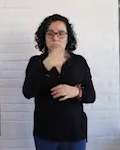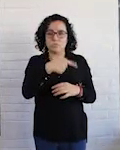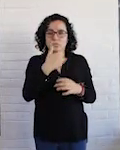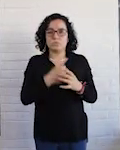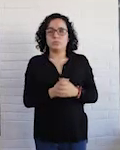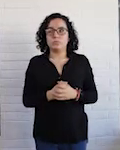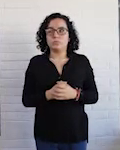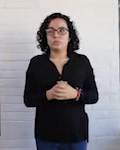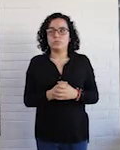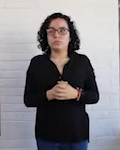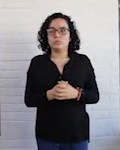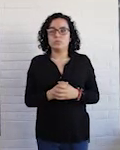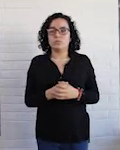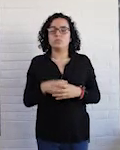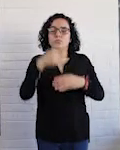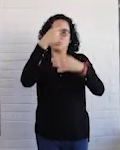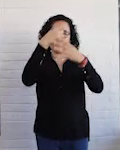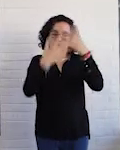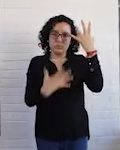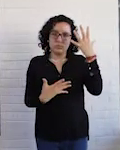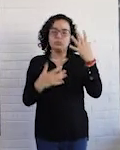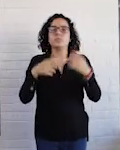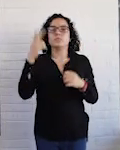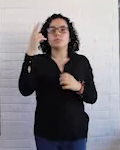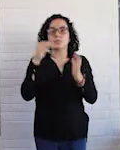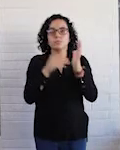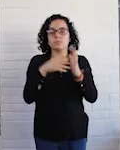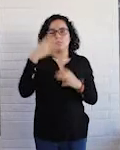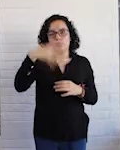2012. Estas son las del